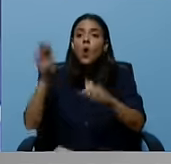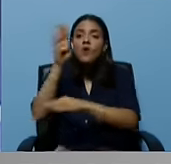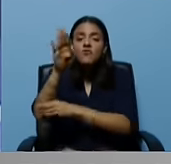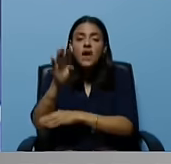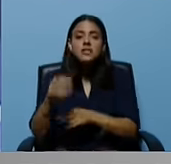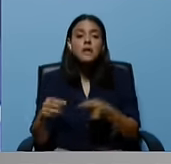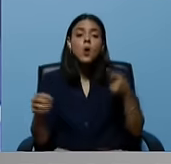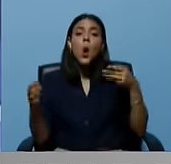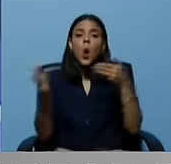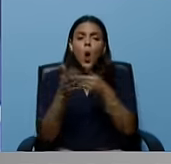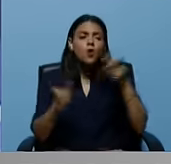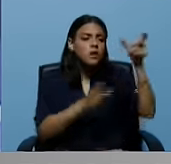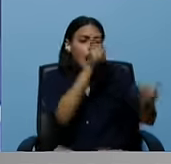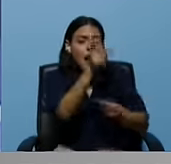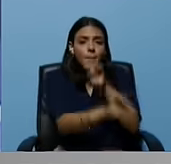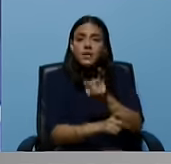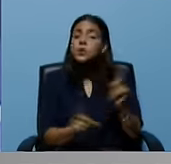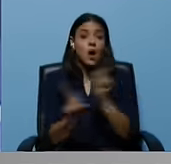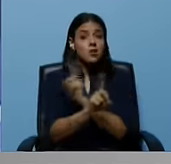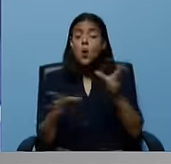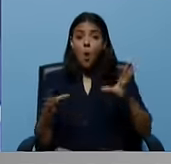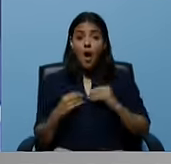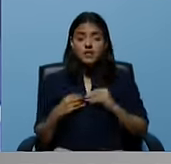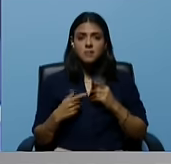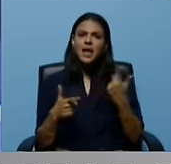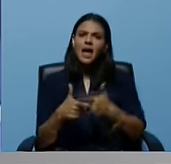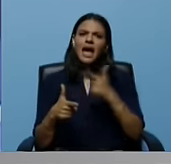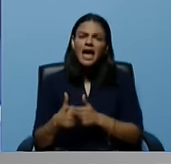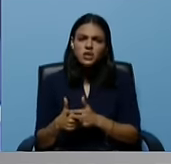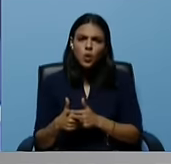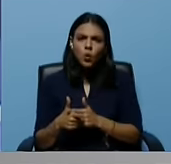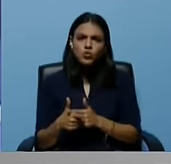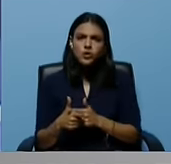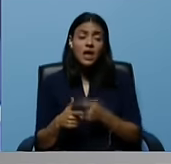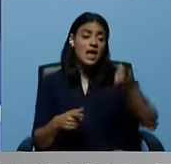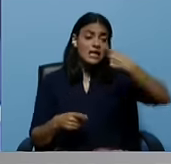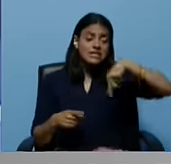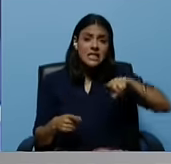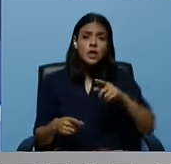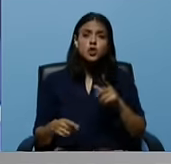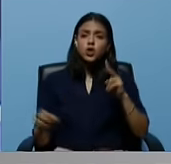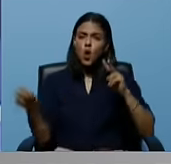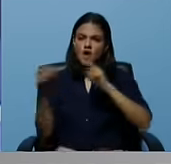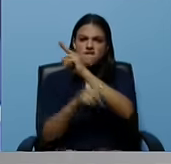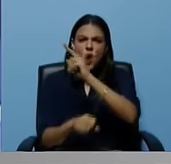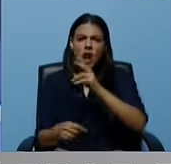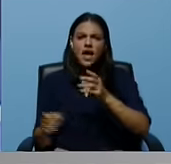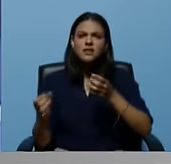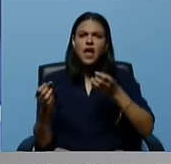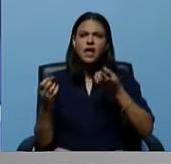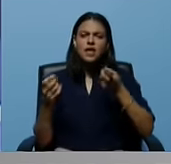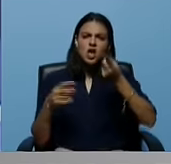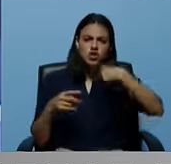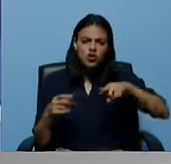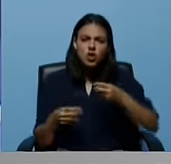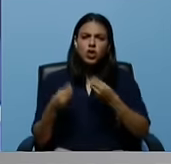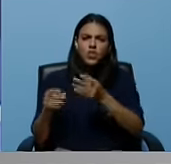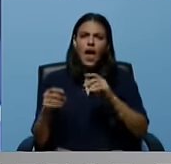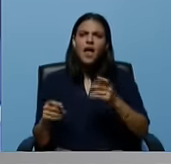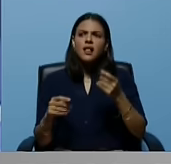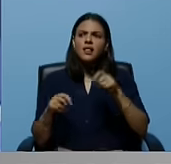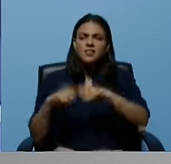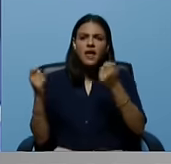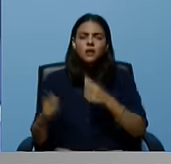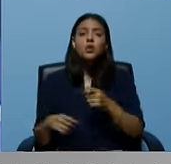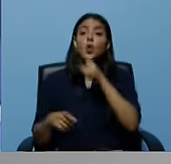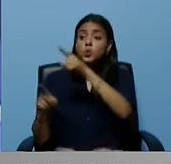una ciudadana. Entonces, si nosotros somos los salvajes coaccionadores, Está haciendo usted lo mismo que hizo